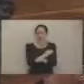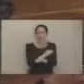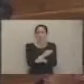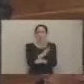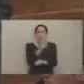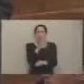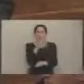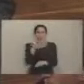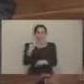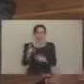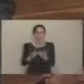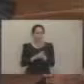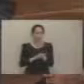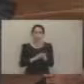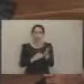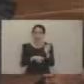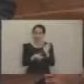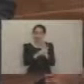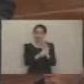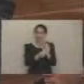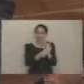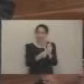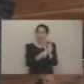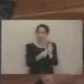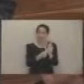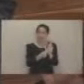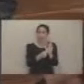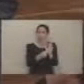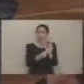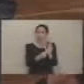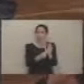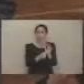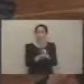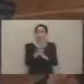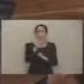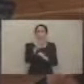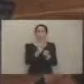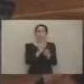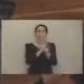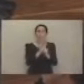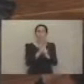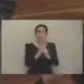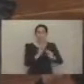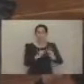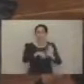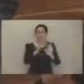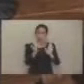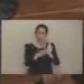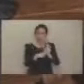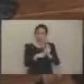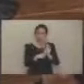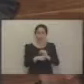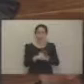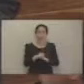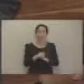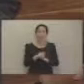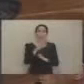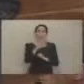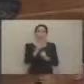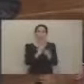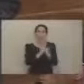porque, verá, esa ley tuvo cuatro enmiendas a la totalidad, y las cuatro se